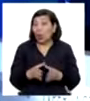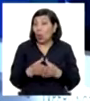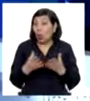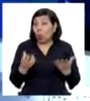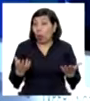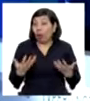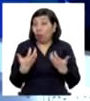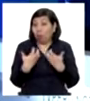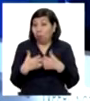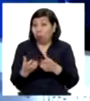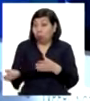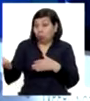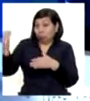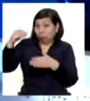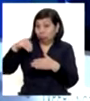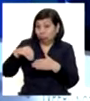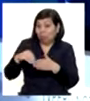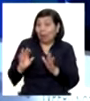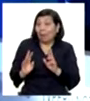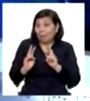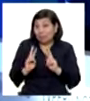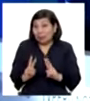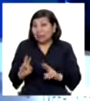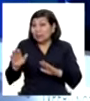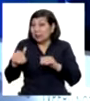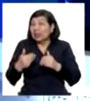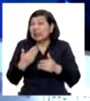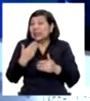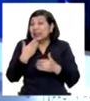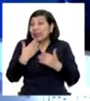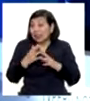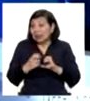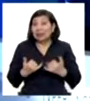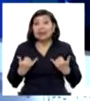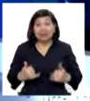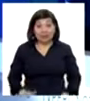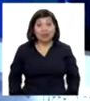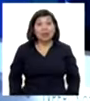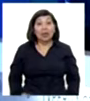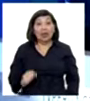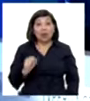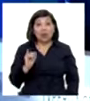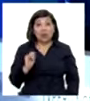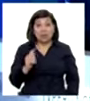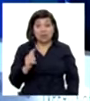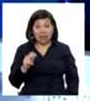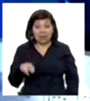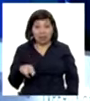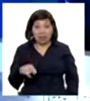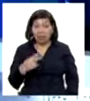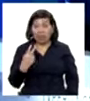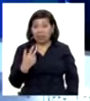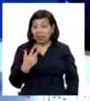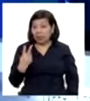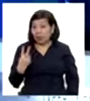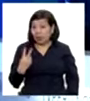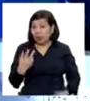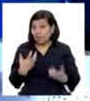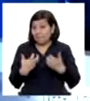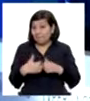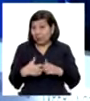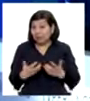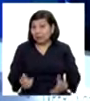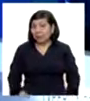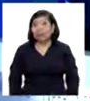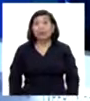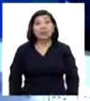gran cantidad de empresas que tendrían que estar llamados a esta convocatoria. Actualmente la CITRAN supervisa 32 empresas prestadoras.